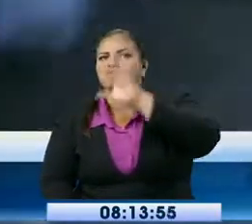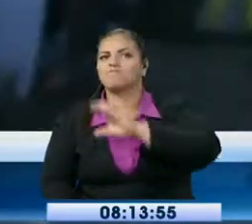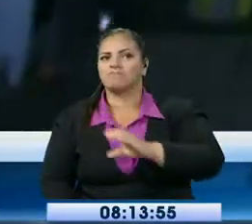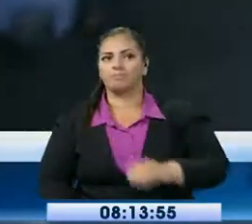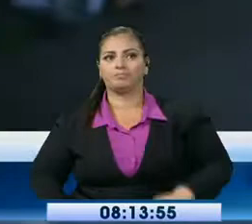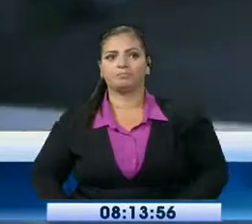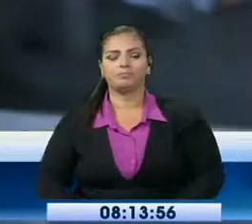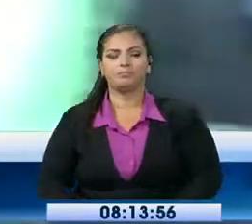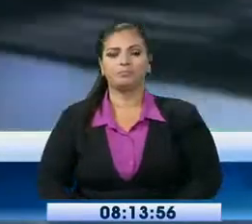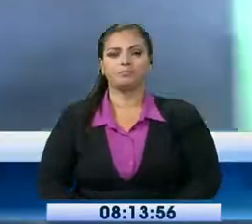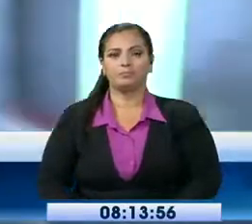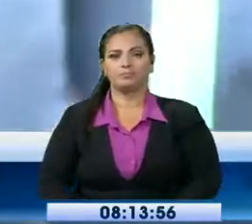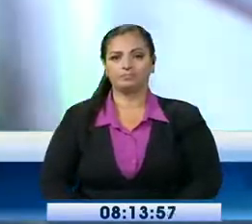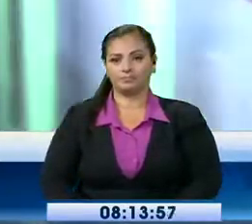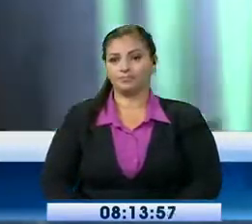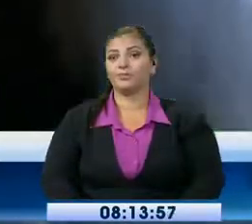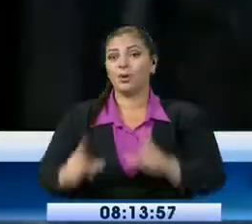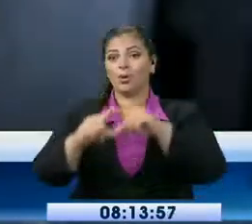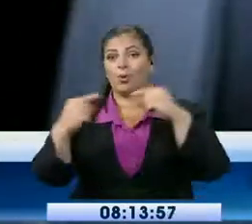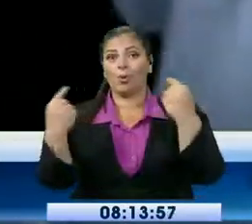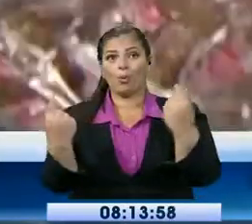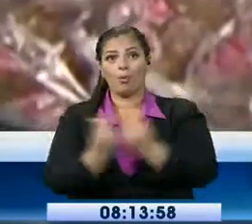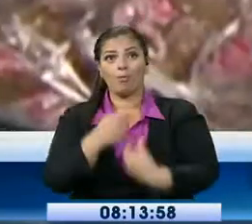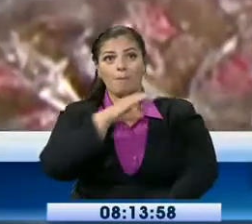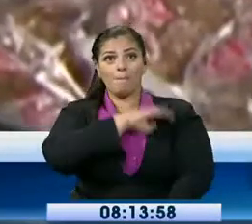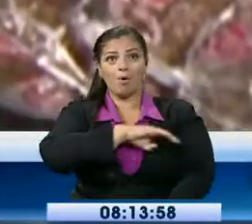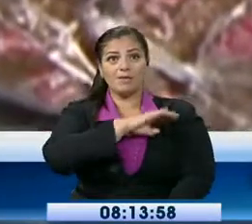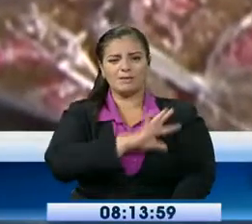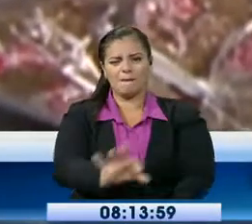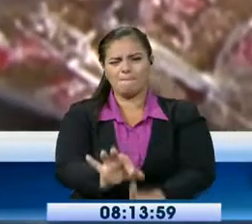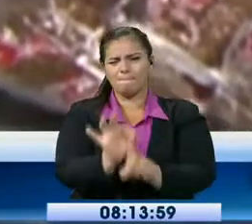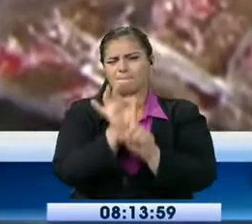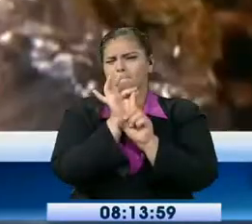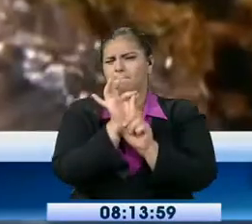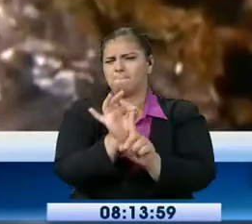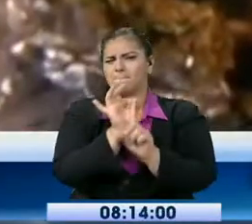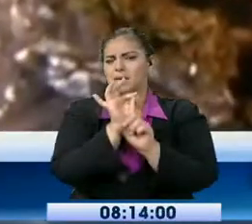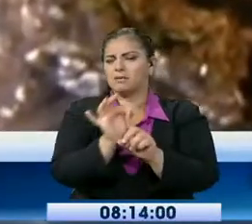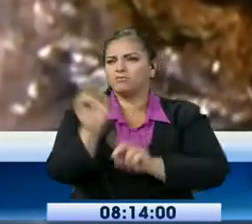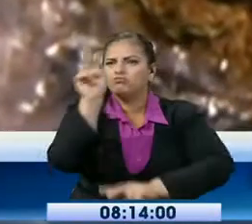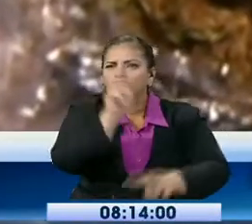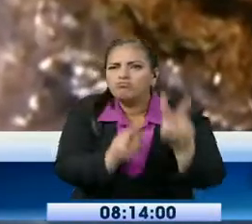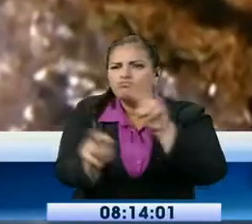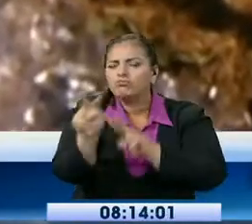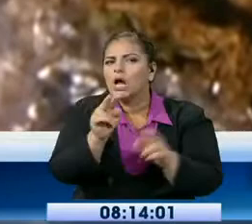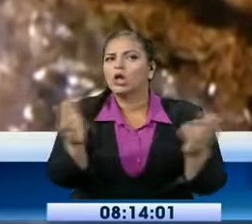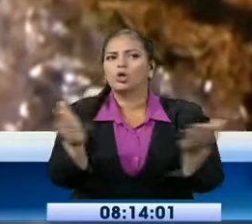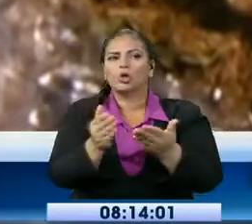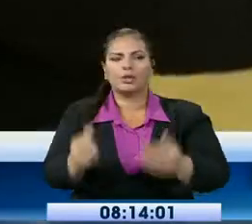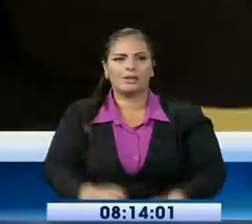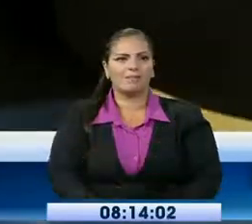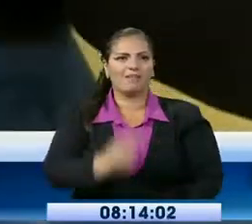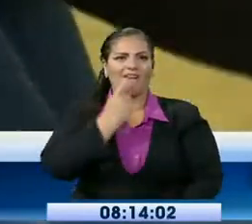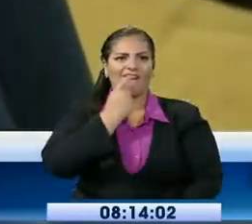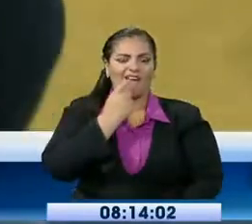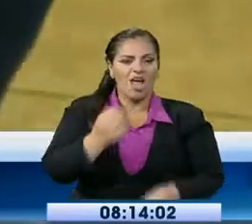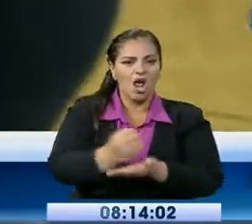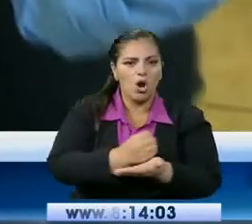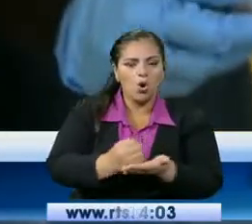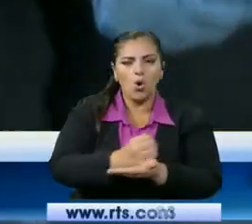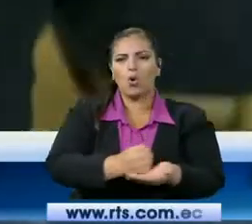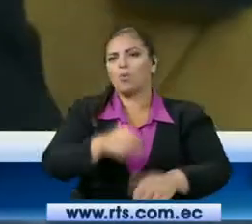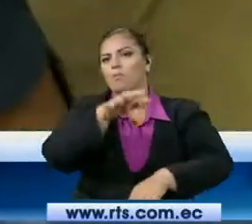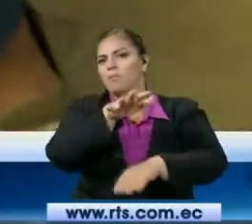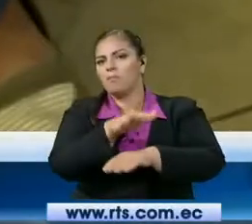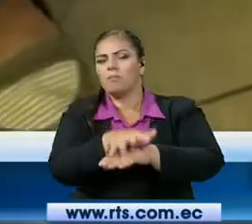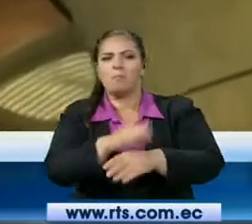En los trabajos de los grupos de élite y de inteligencia también estuvieron provincias como El Oro, Manabí, Esmeraldas, Carchi, Los Ríos, Santo Domingo